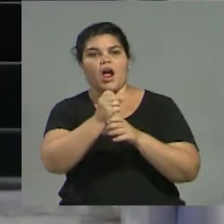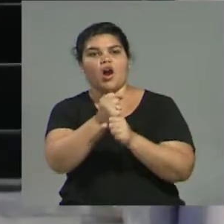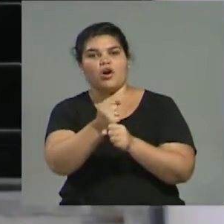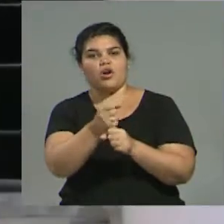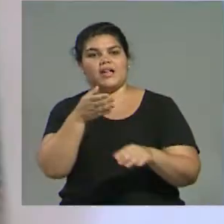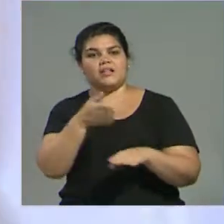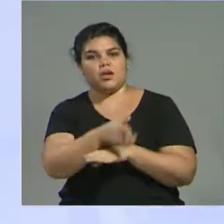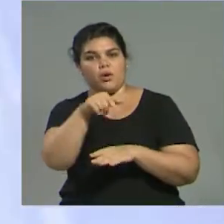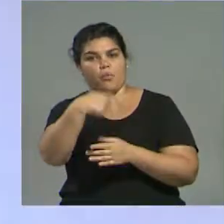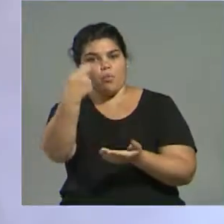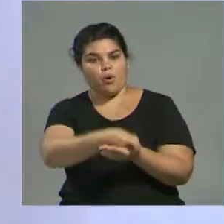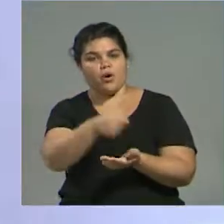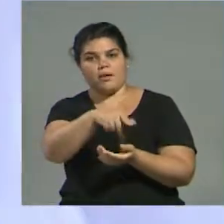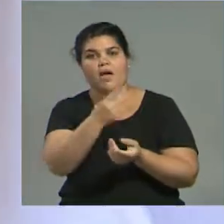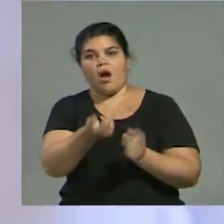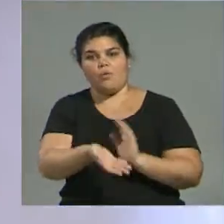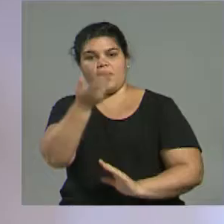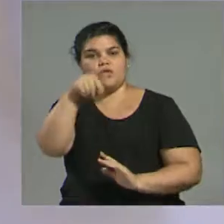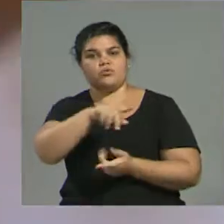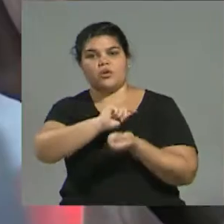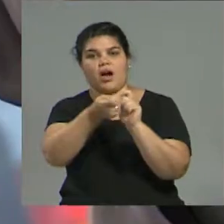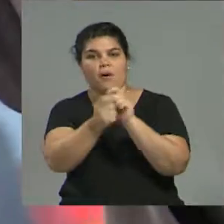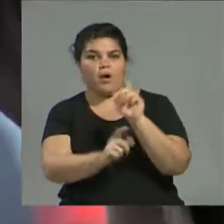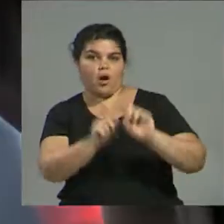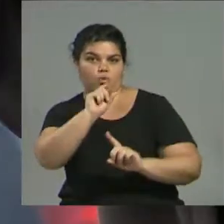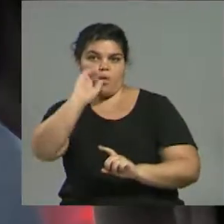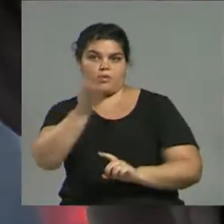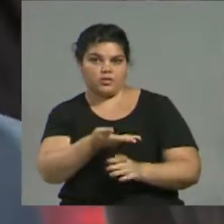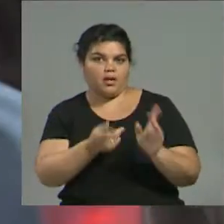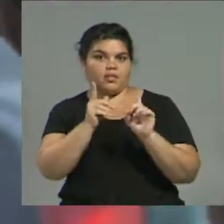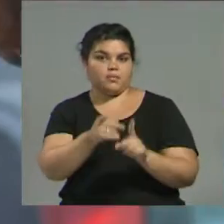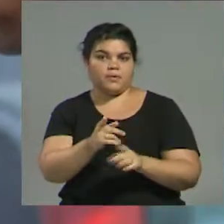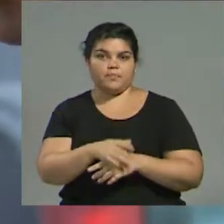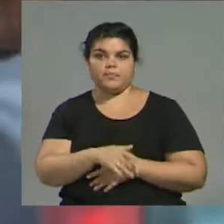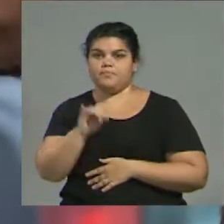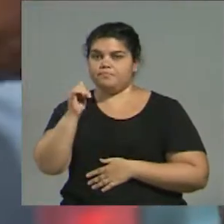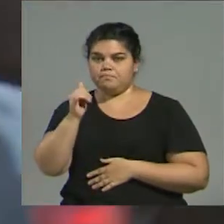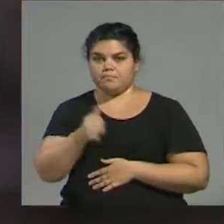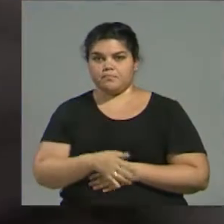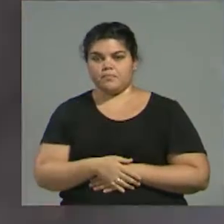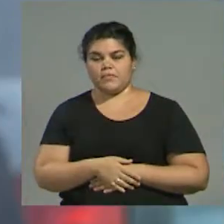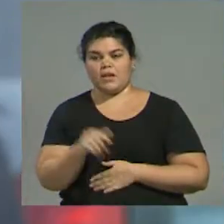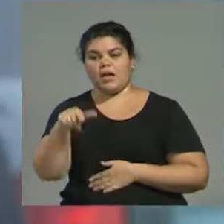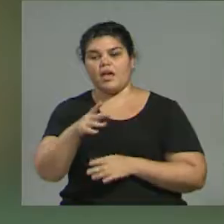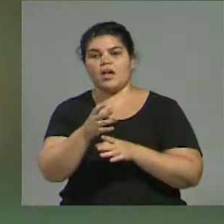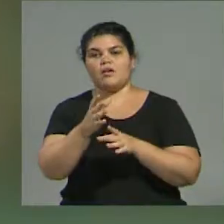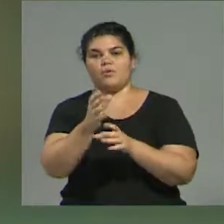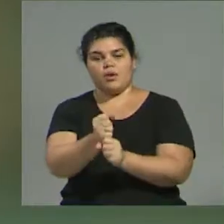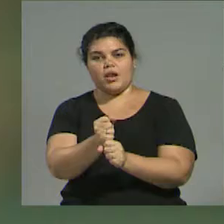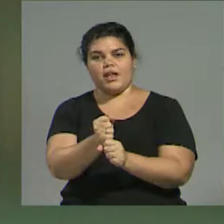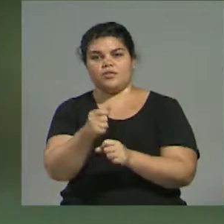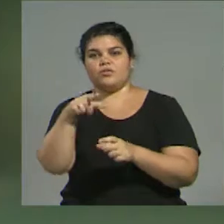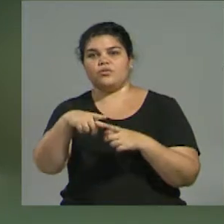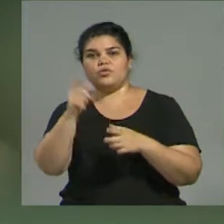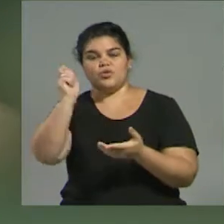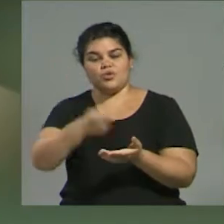puede determinar un poco de modificaciones con respecto a los porcentajes, ¿no? Sí, el incremento en el boleto de colectivo va a tener un